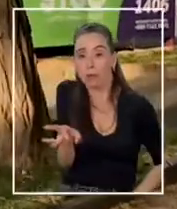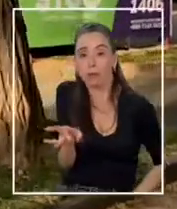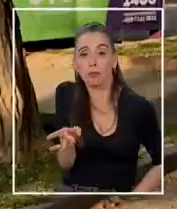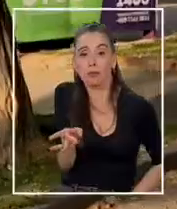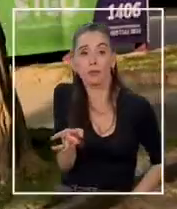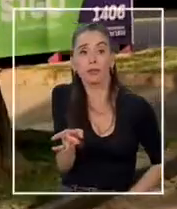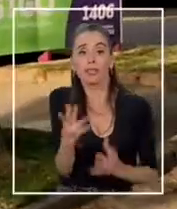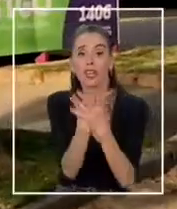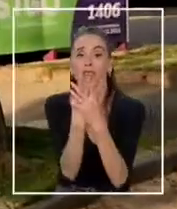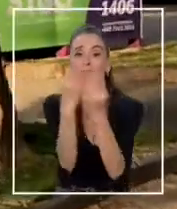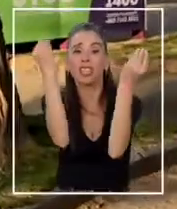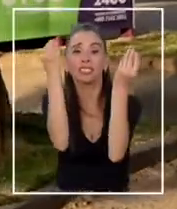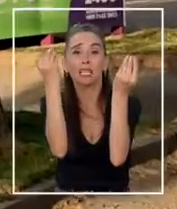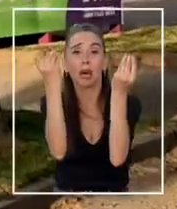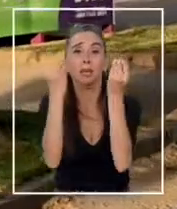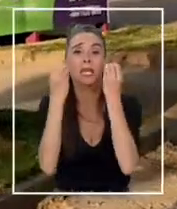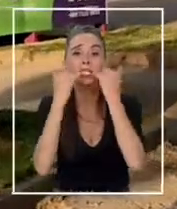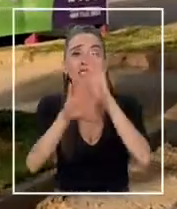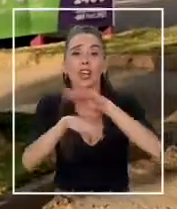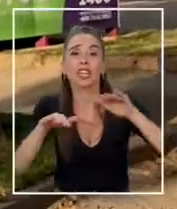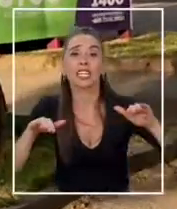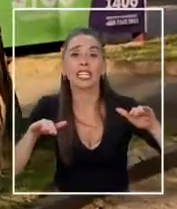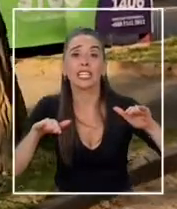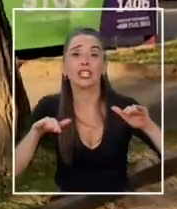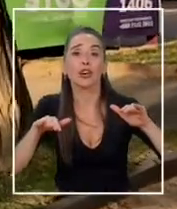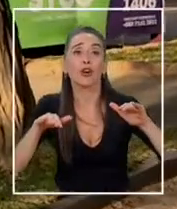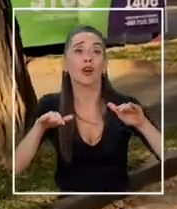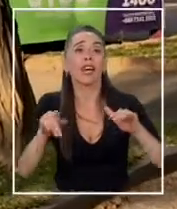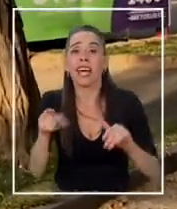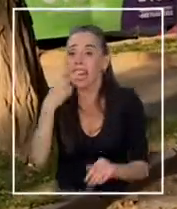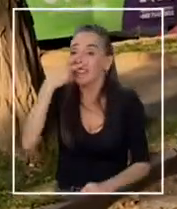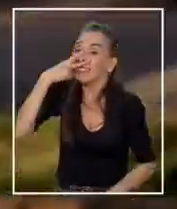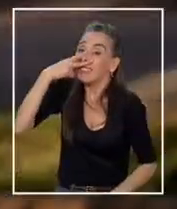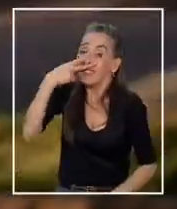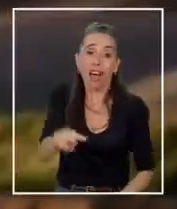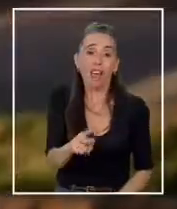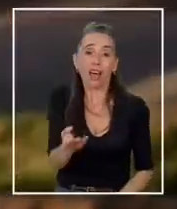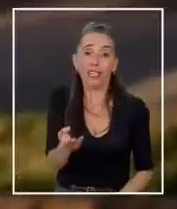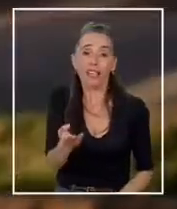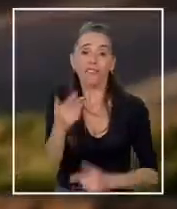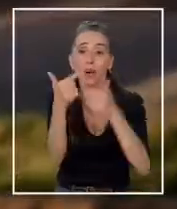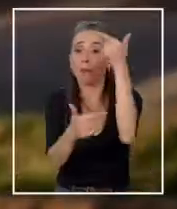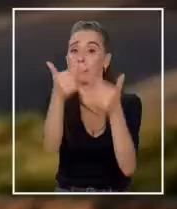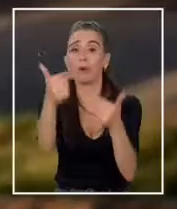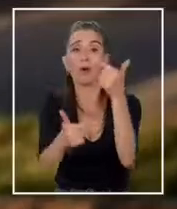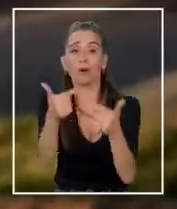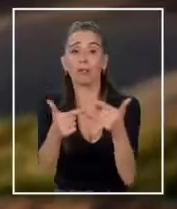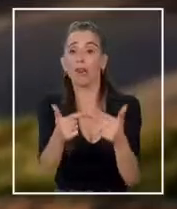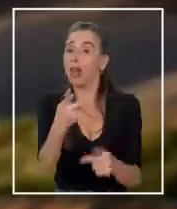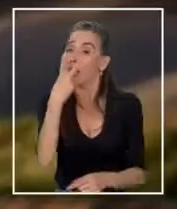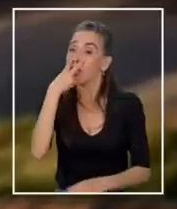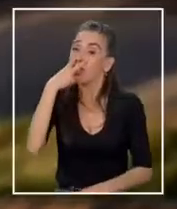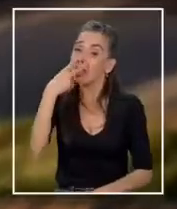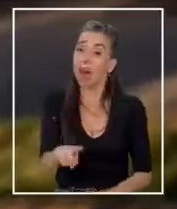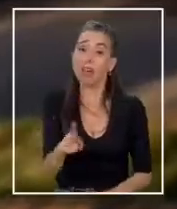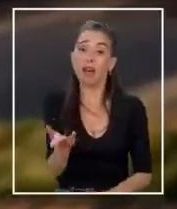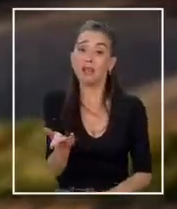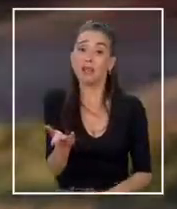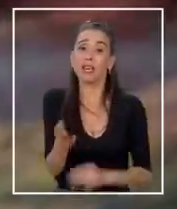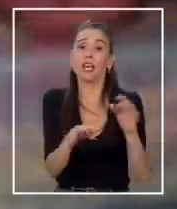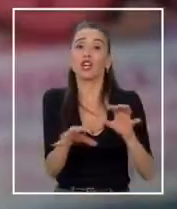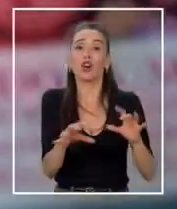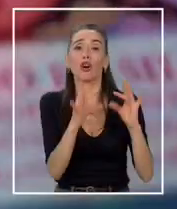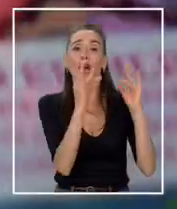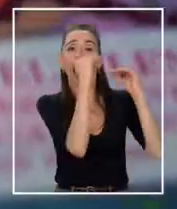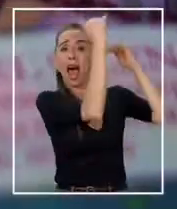de haber hecho desaparecer a niños que no tenían nada que ver con política, nada que ver con cosas